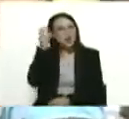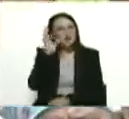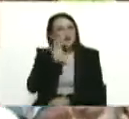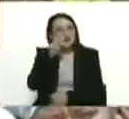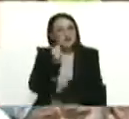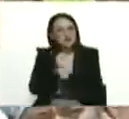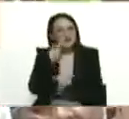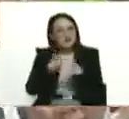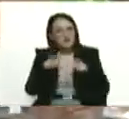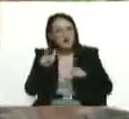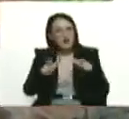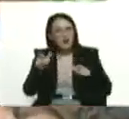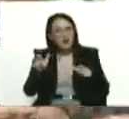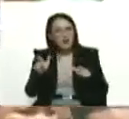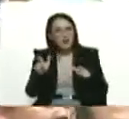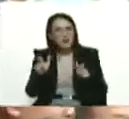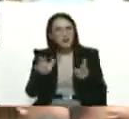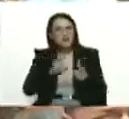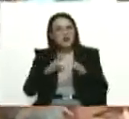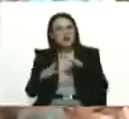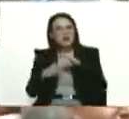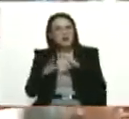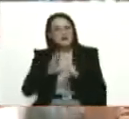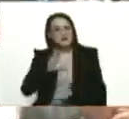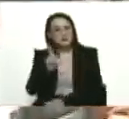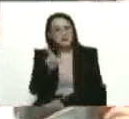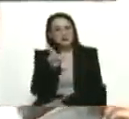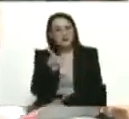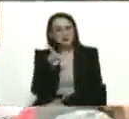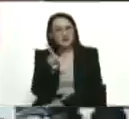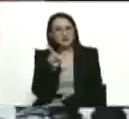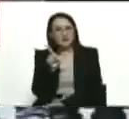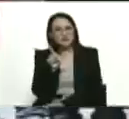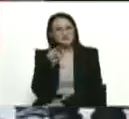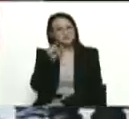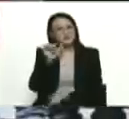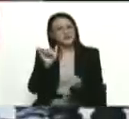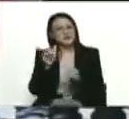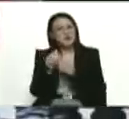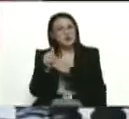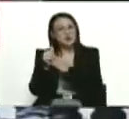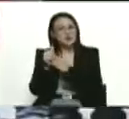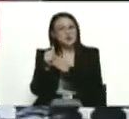los liderazgos, de la base de nuestro partido. Y ese liderazgo tiene una